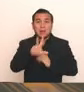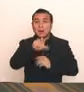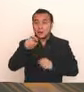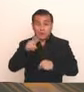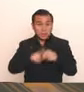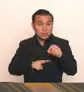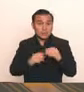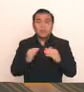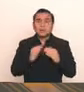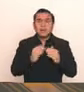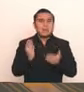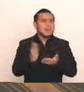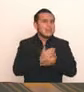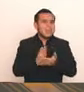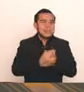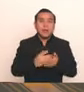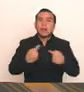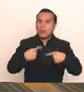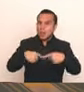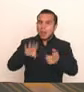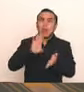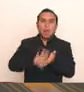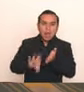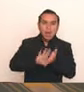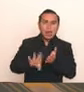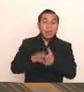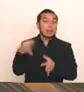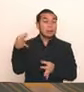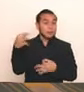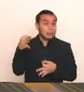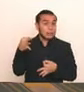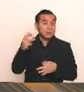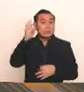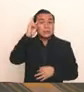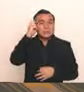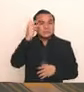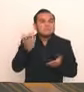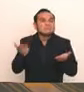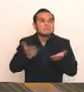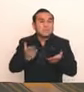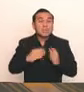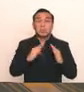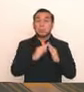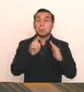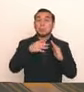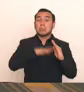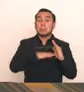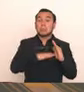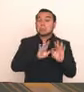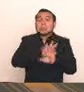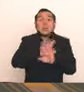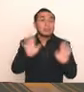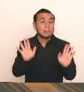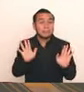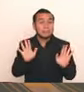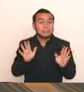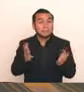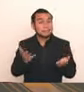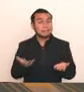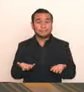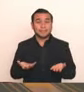bancos ni las hipotecas de las tarjetas de crédito simplemente les han dicho que es en casa es una orden